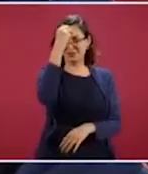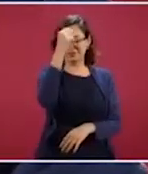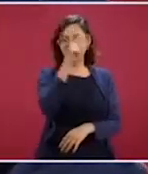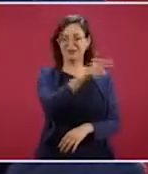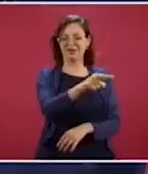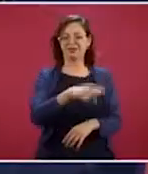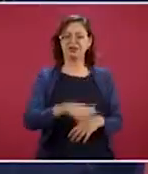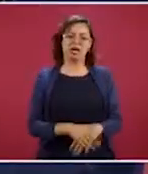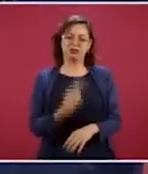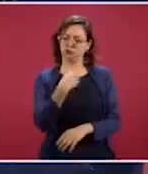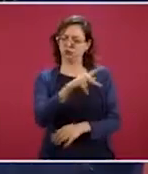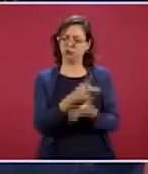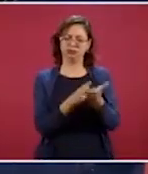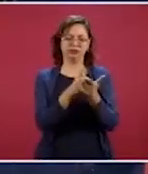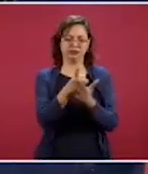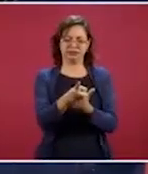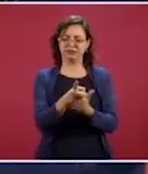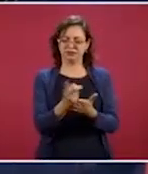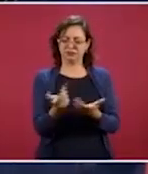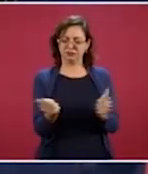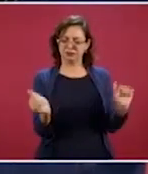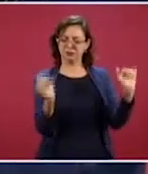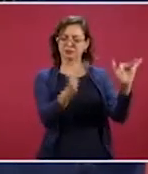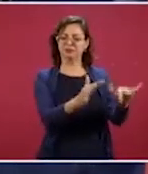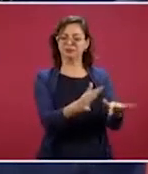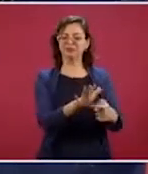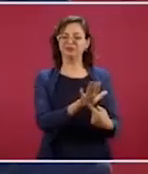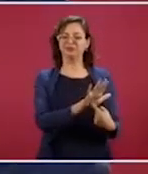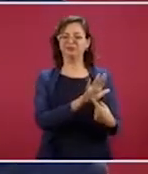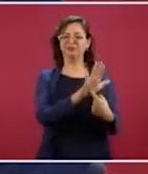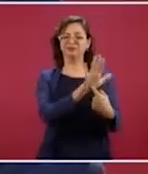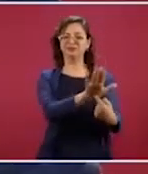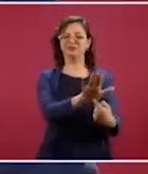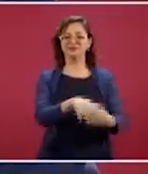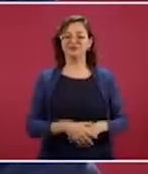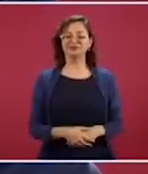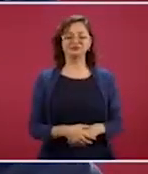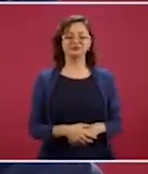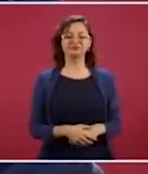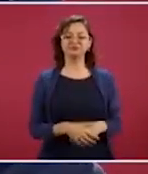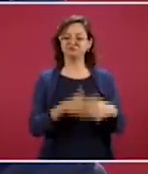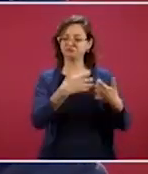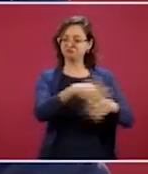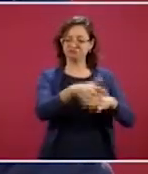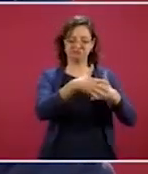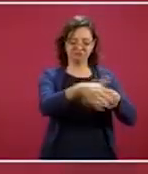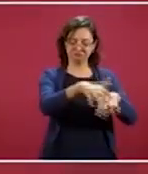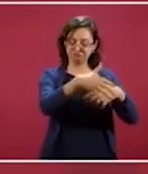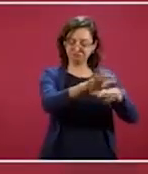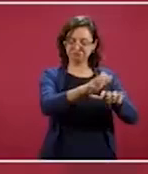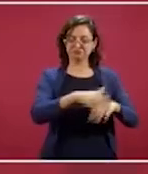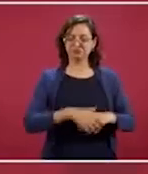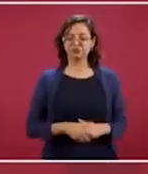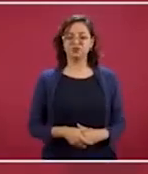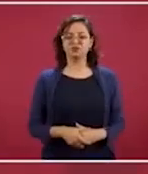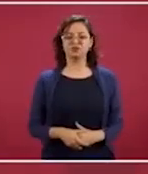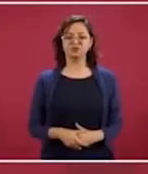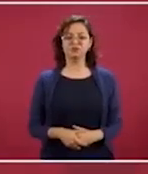y tienen todo el derecho de manifestarse, todo el derecho de manifestarse.